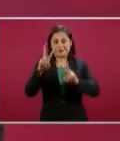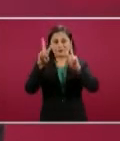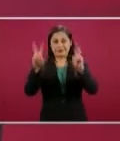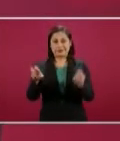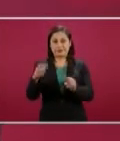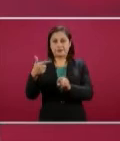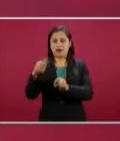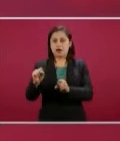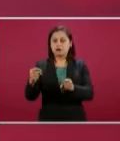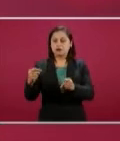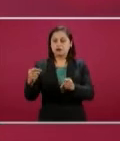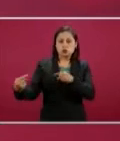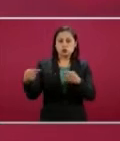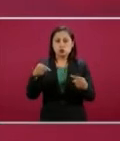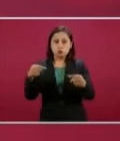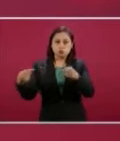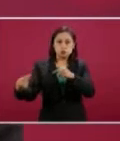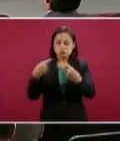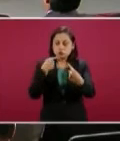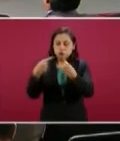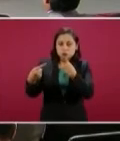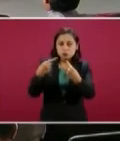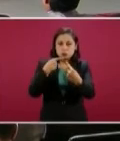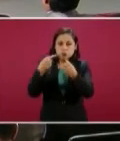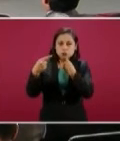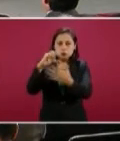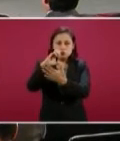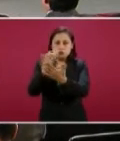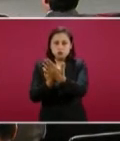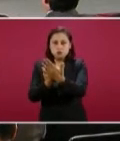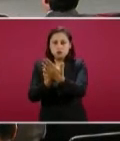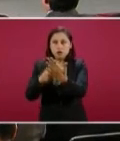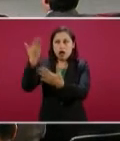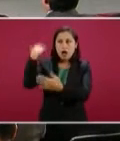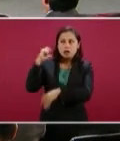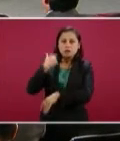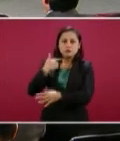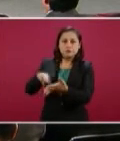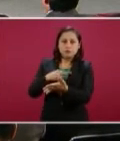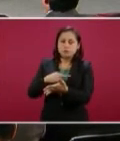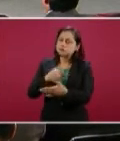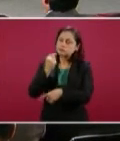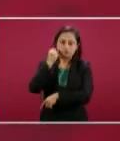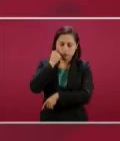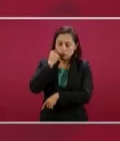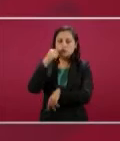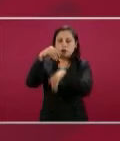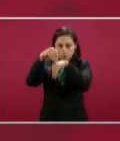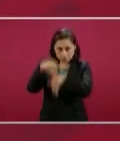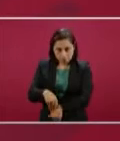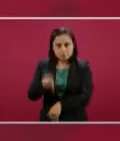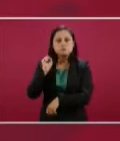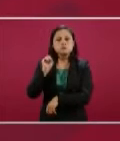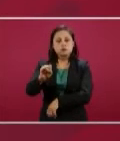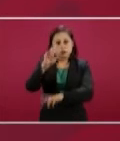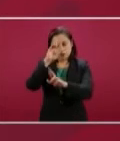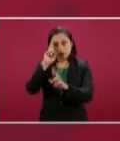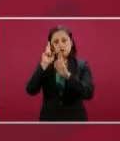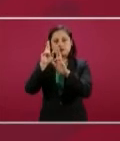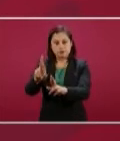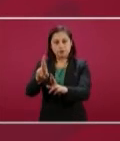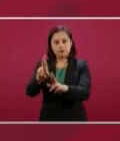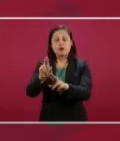oleada gubernamental, interviniendo sobre uno de los elementos esenciales que genera el sentido de su presencia